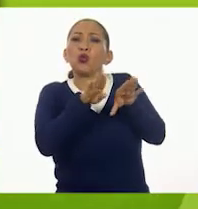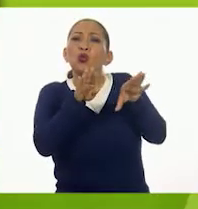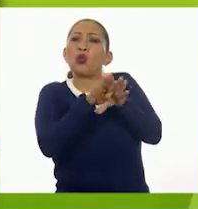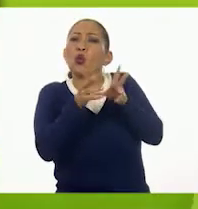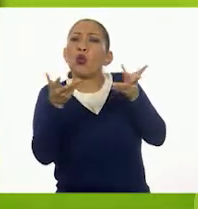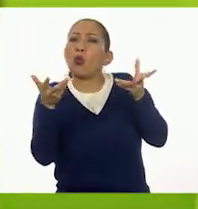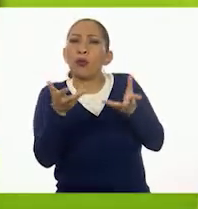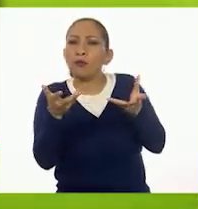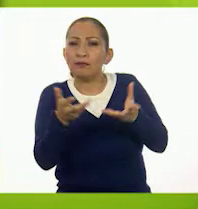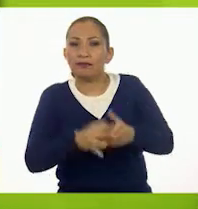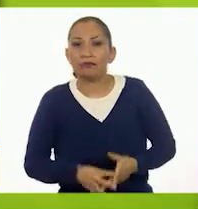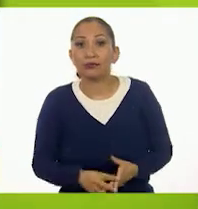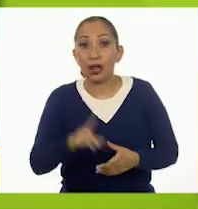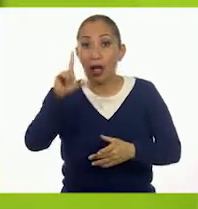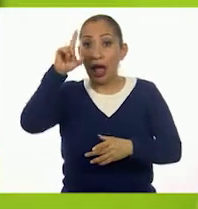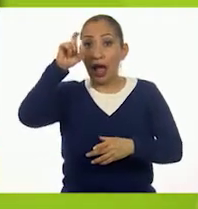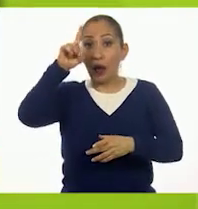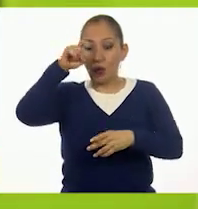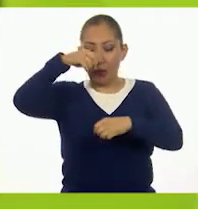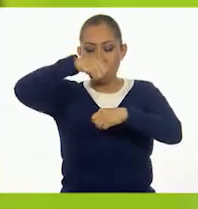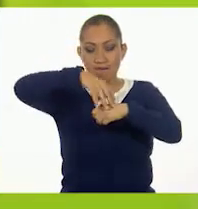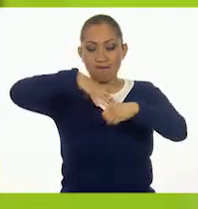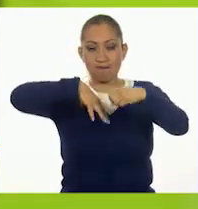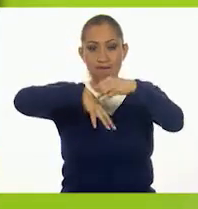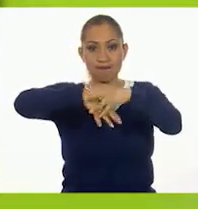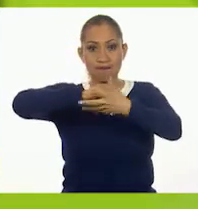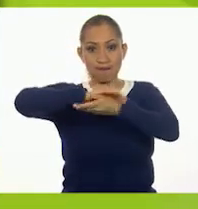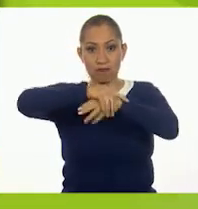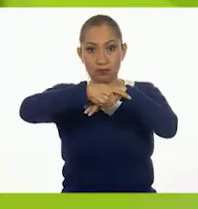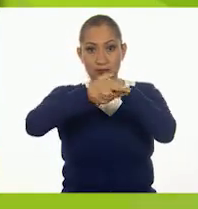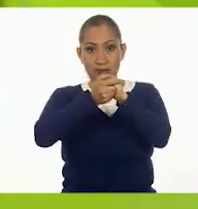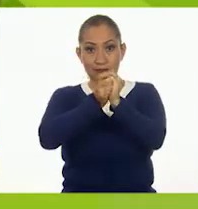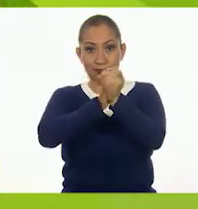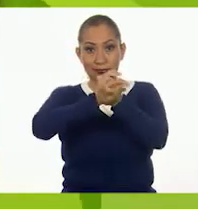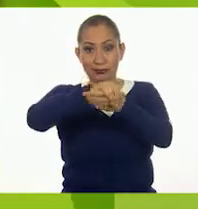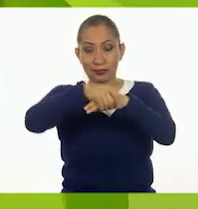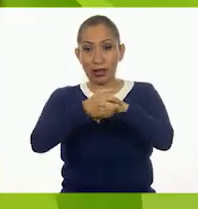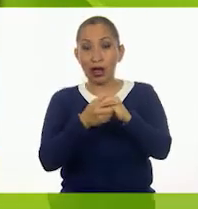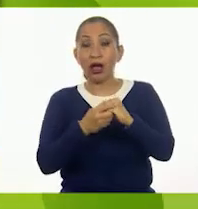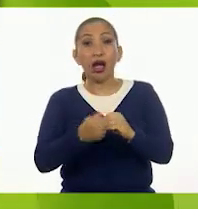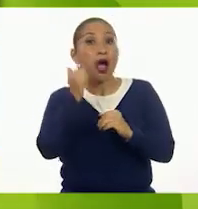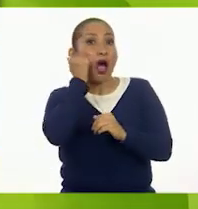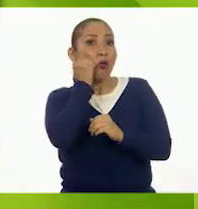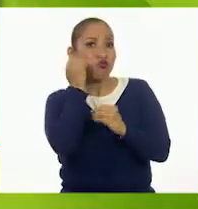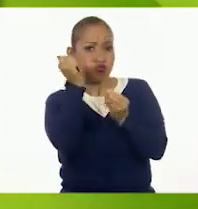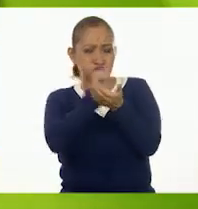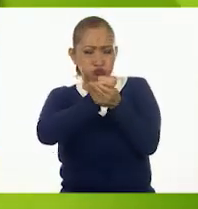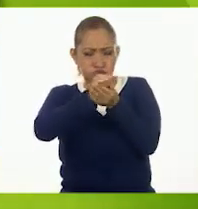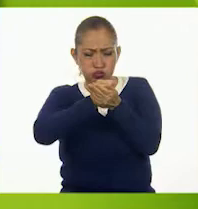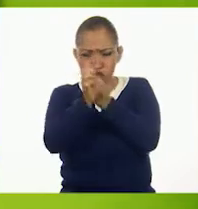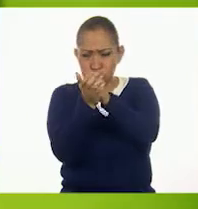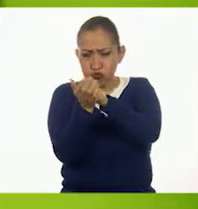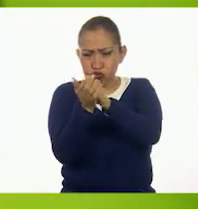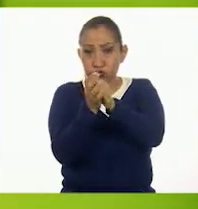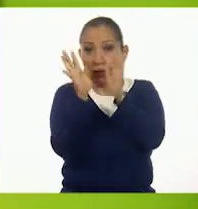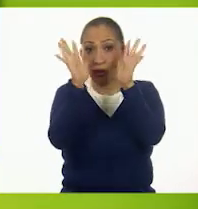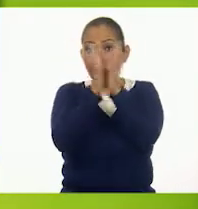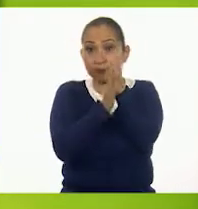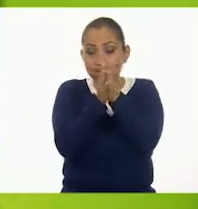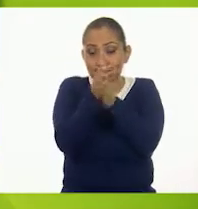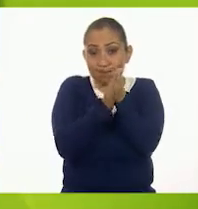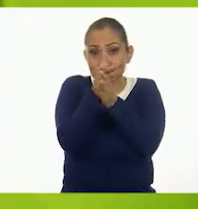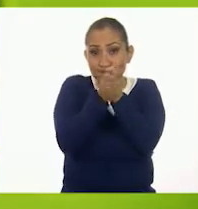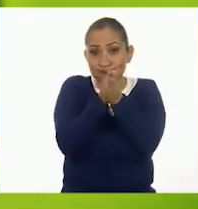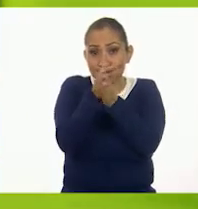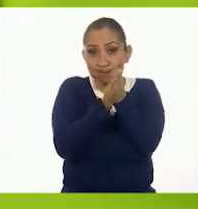hacerlo correctamente. Moja tus manos. Usa suficiente jabón. Frota tus palmas una